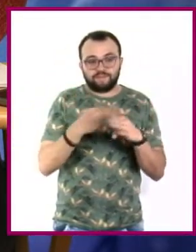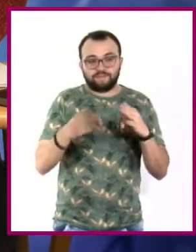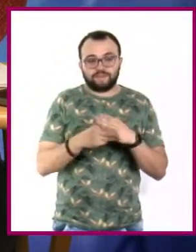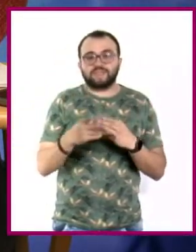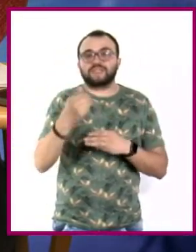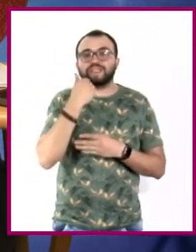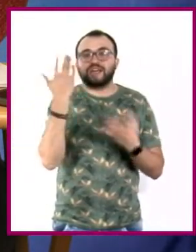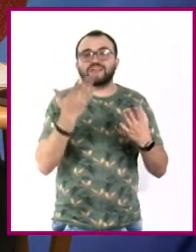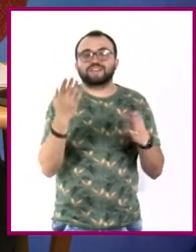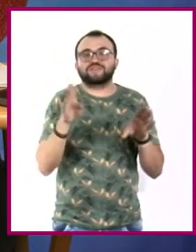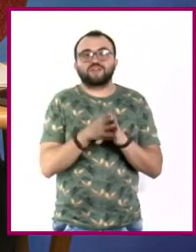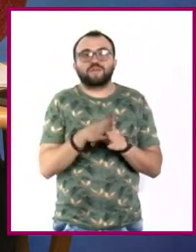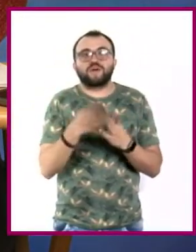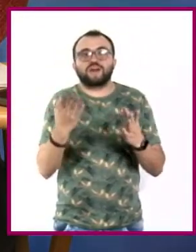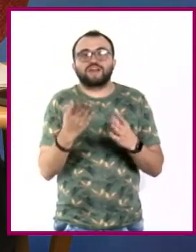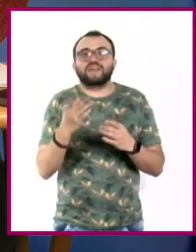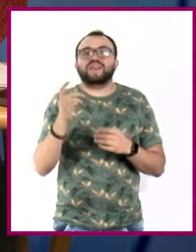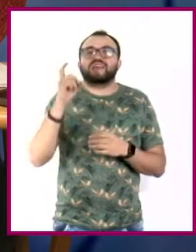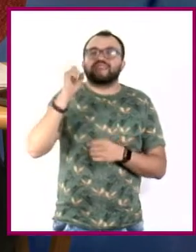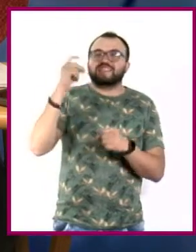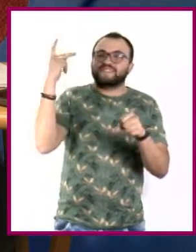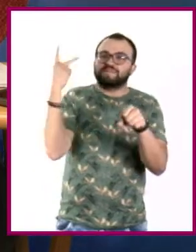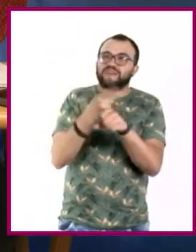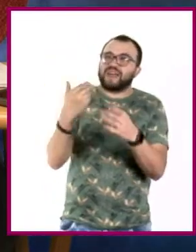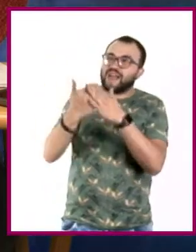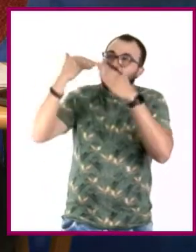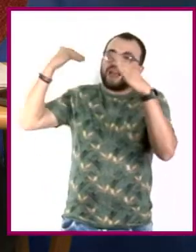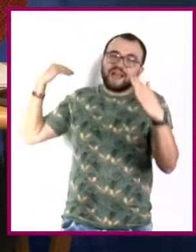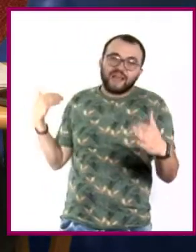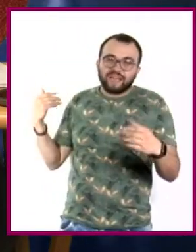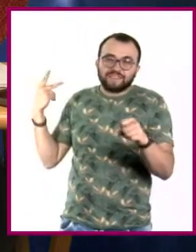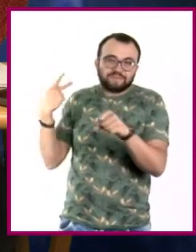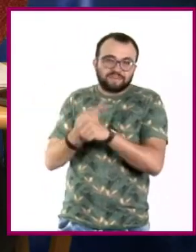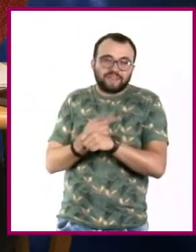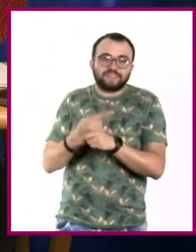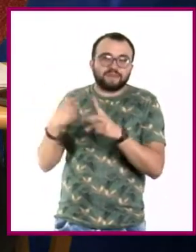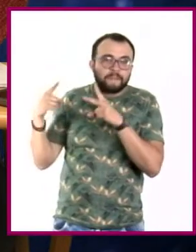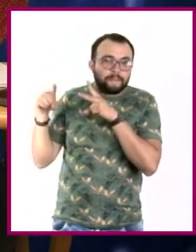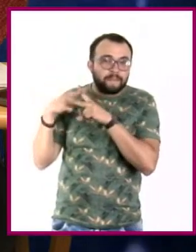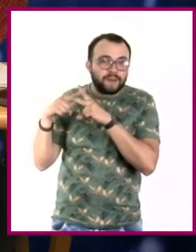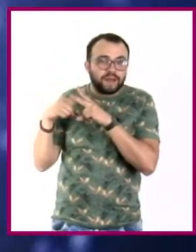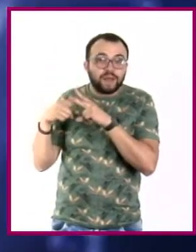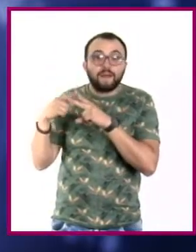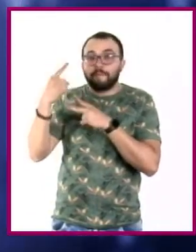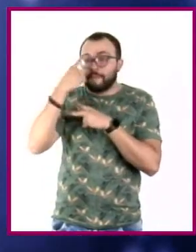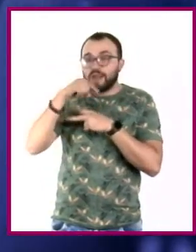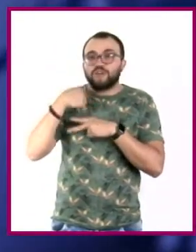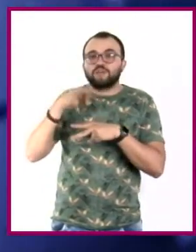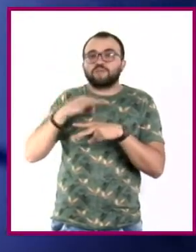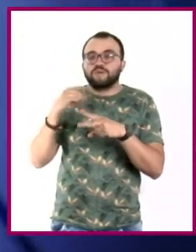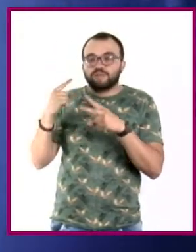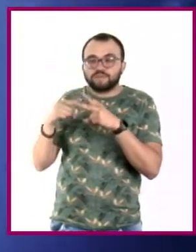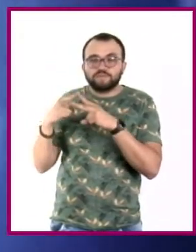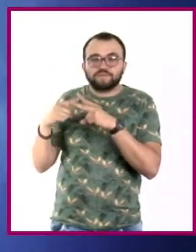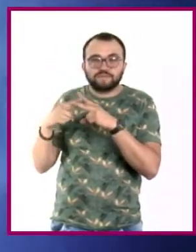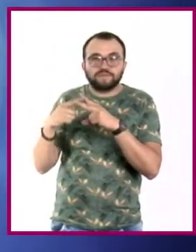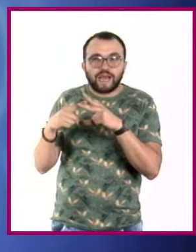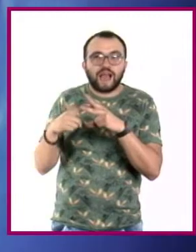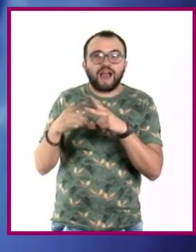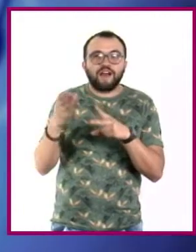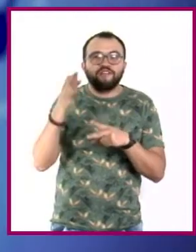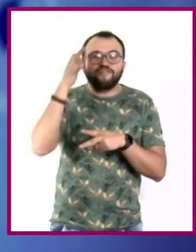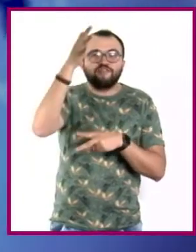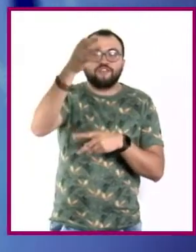analizar matemáticamente el pasado y así predecir a ciencia cierta qué pasará en el futuro. La cliodinámica construye